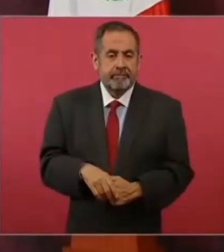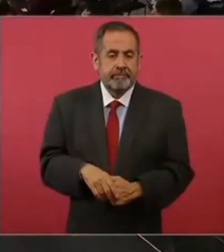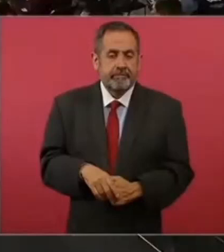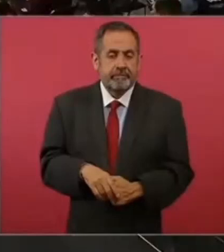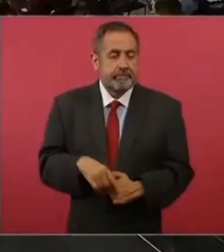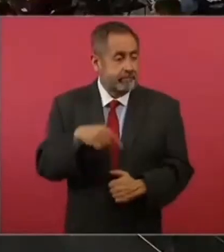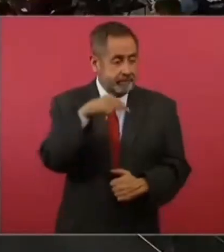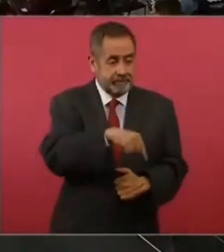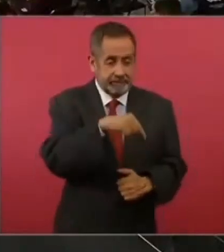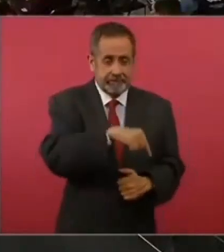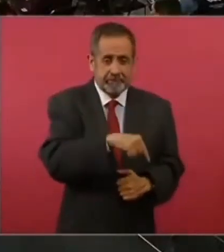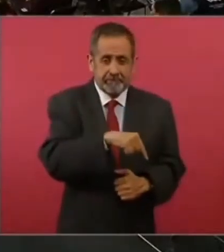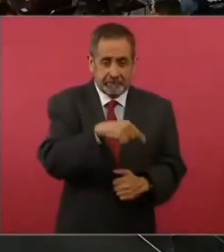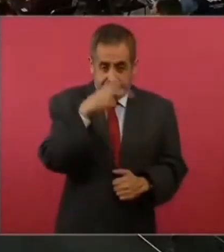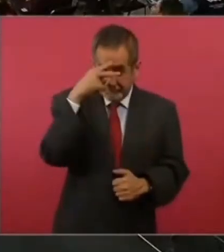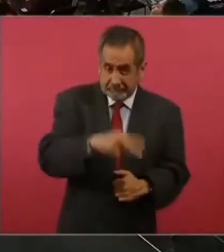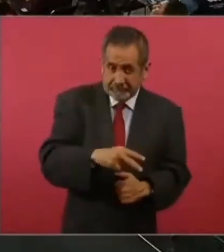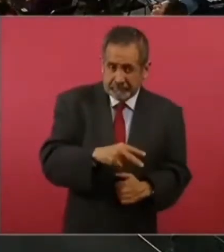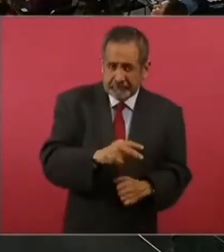no aparece